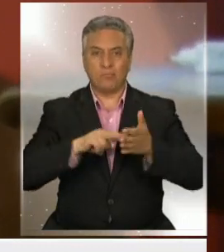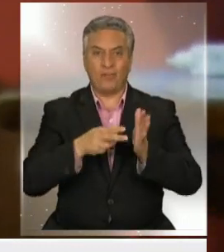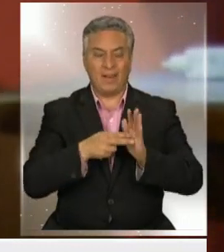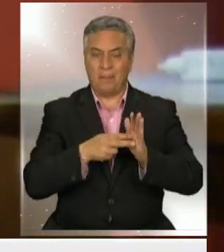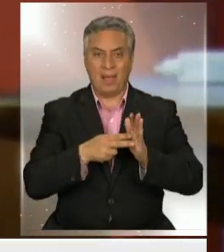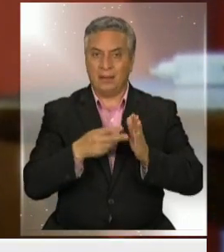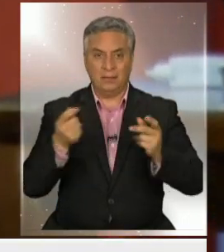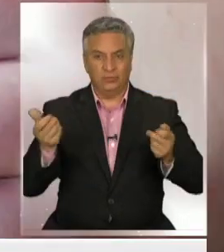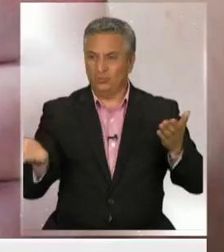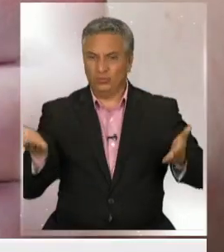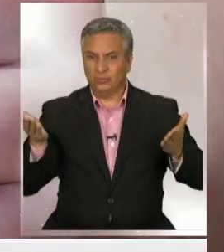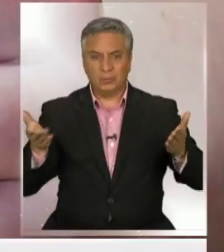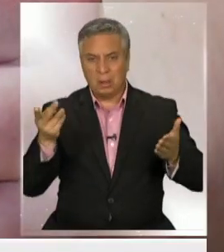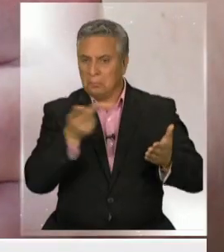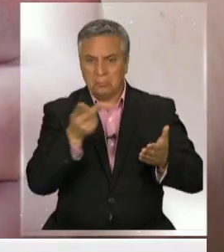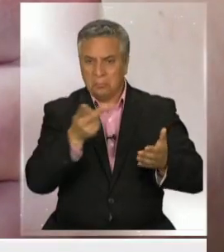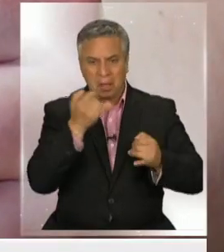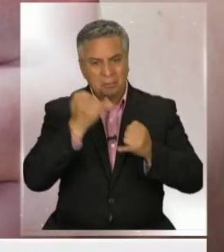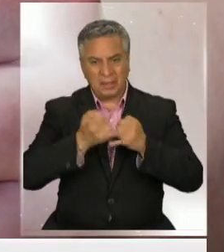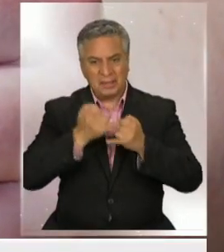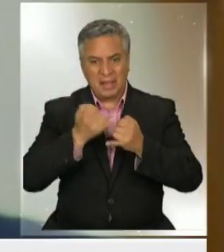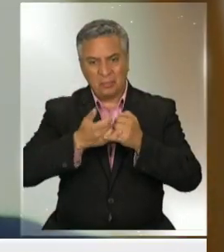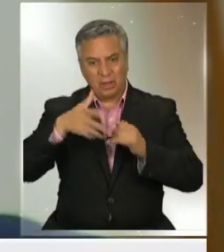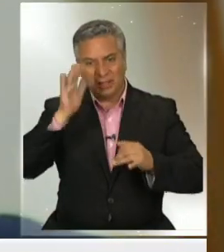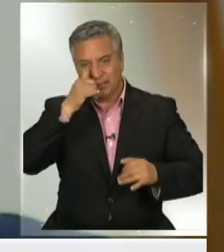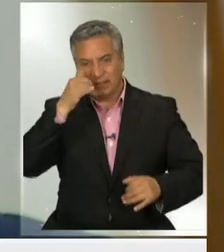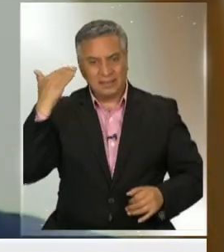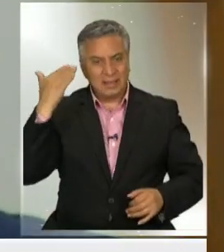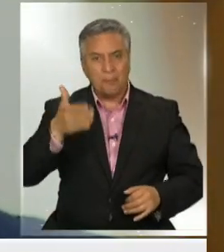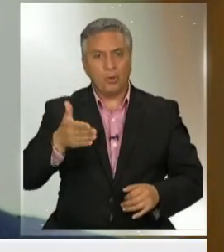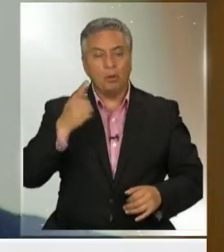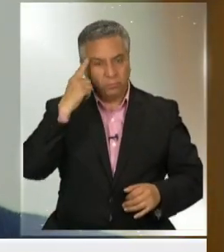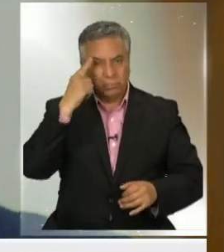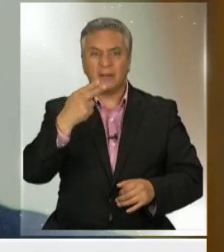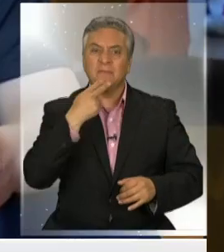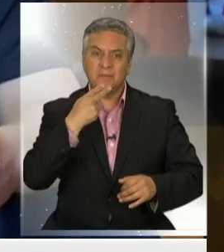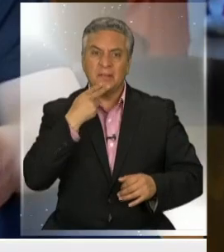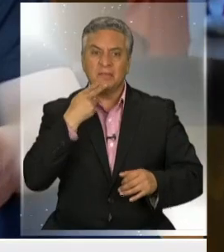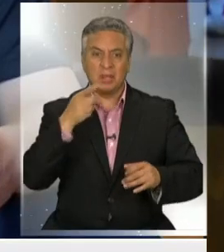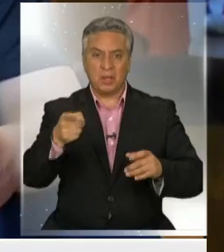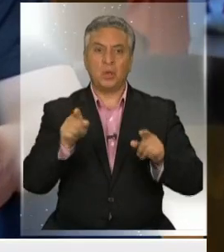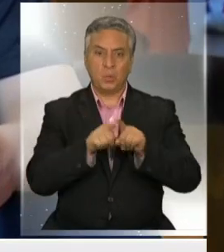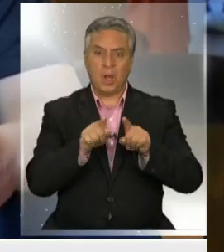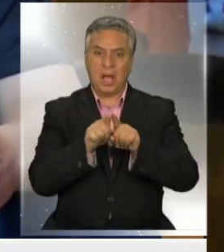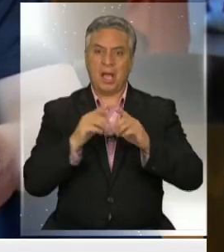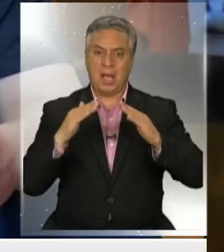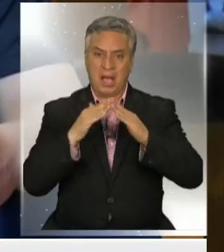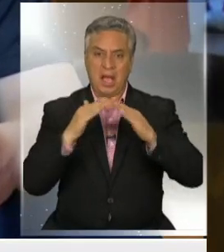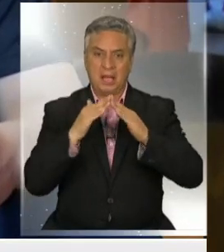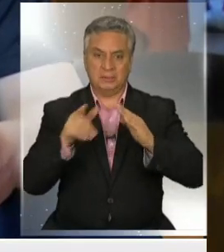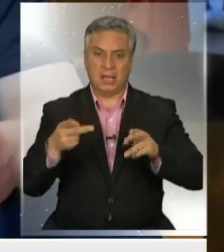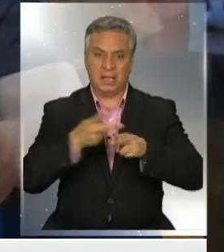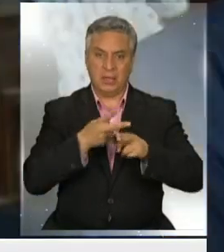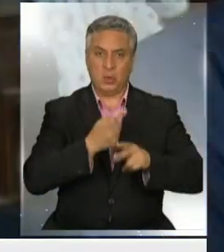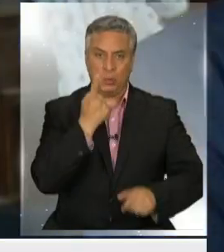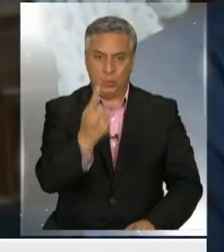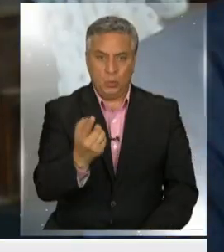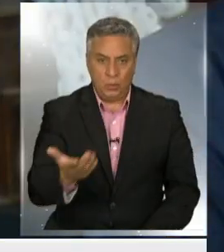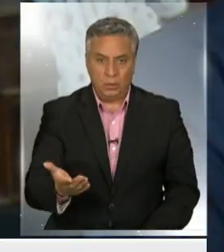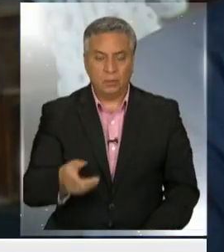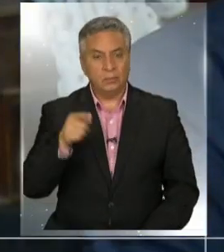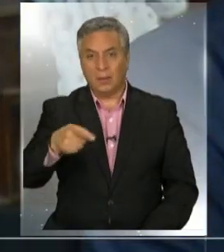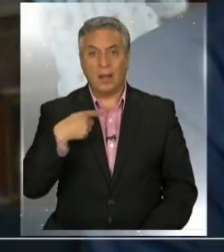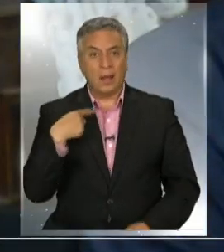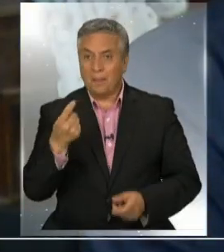hace tiempo y se plantearon la posibilidad de vivir juntos para así bajar el nivel de sus gastos. Me estaba quedando con muy poca